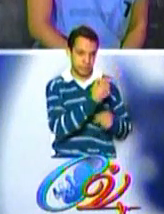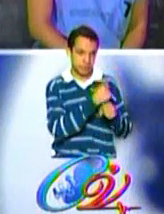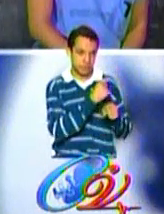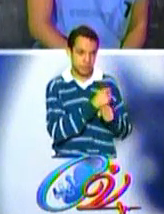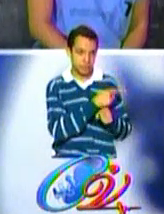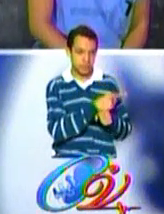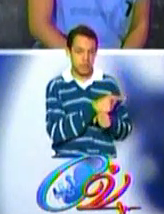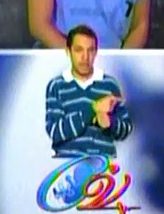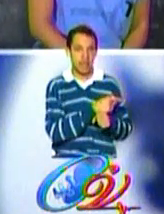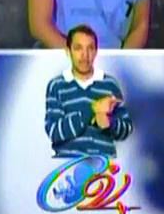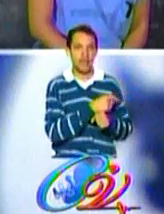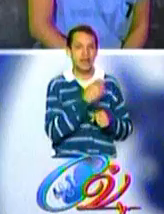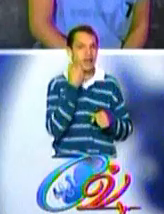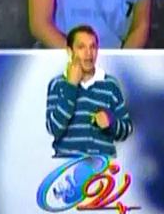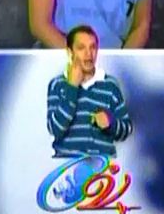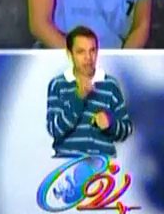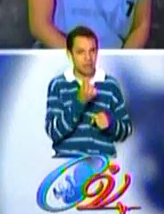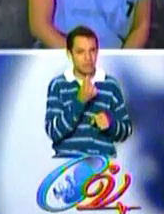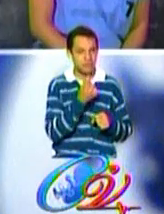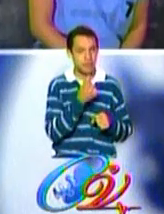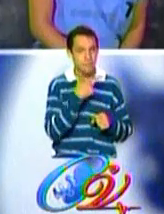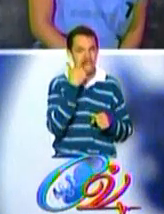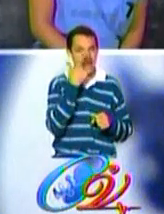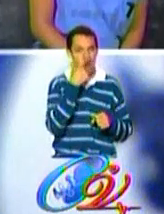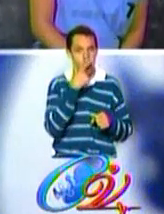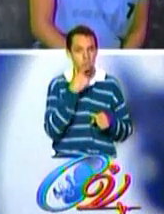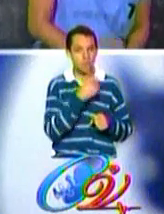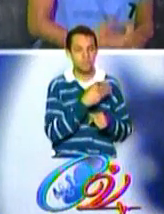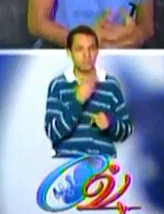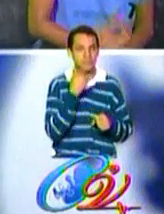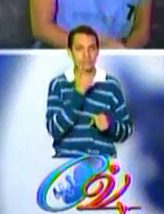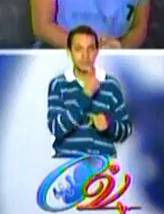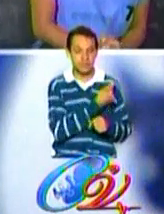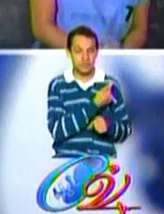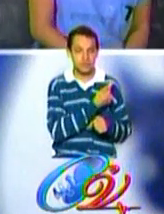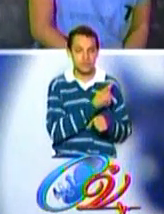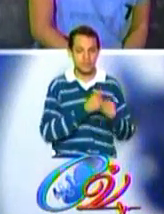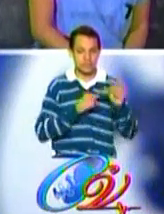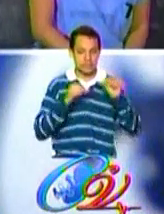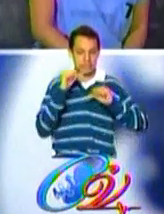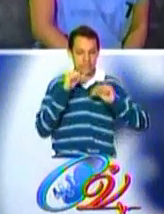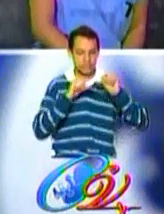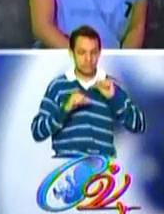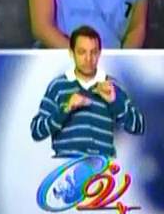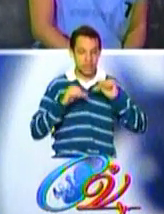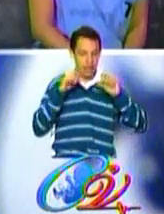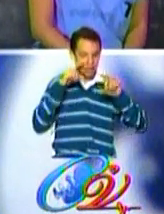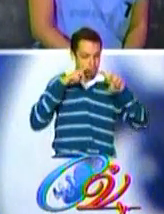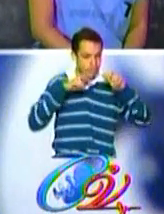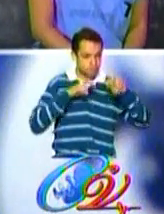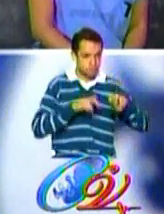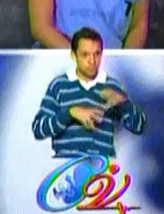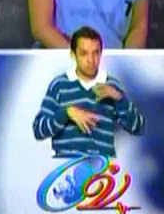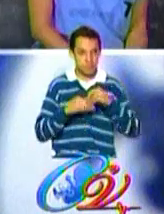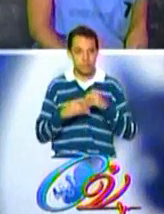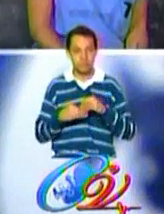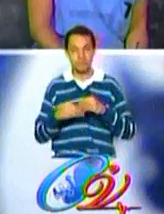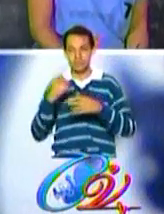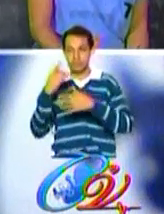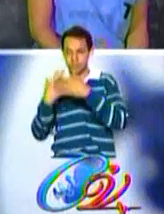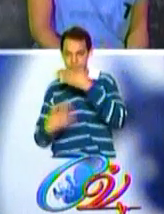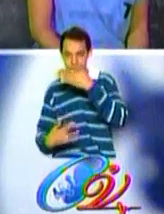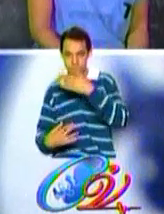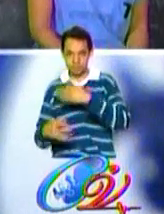mío derecho, es una doctora que hace los análisis de los metales y los solventes. Entonces acá esto es lo que hacemos, les